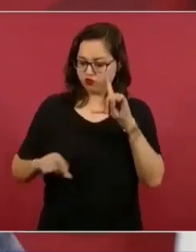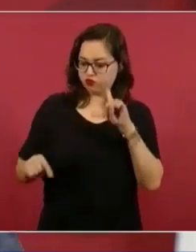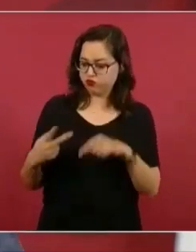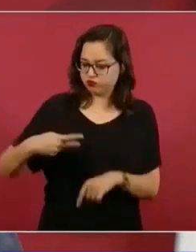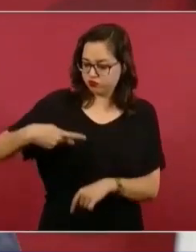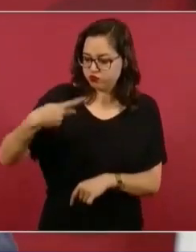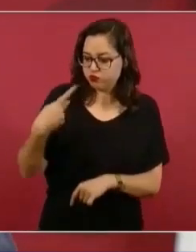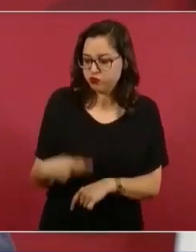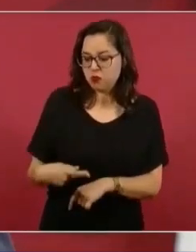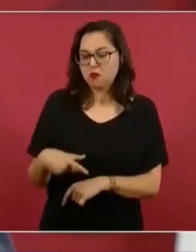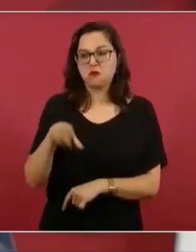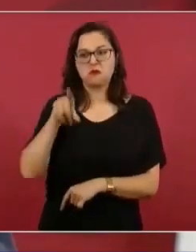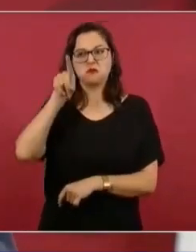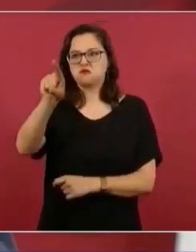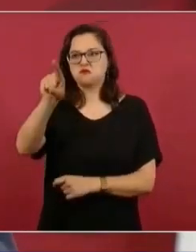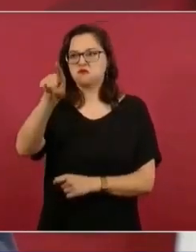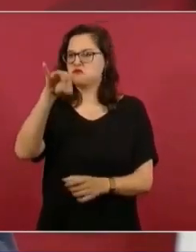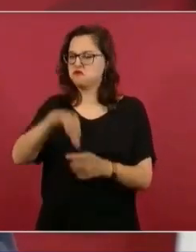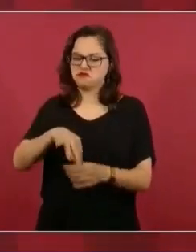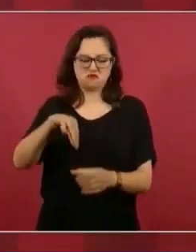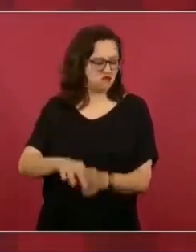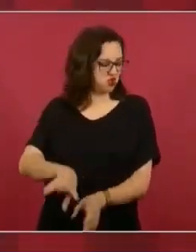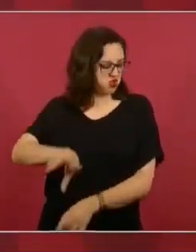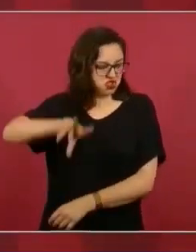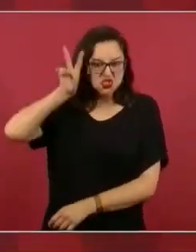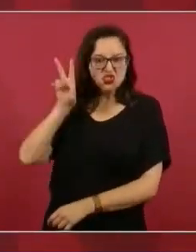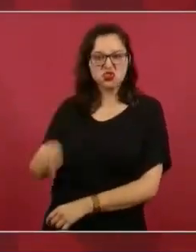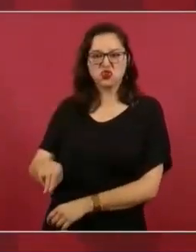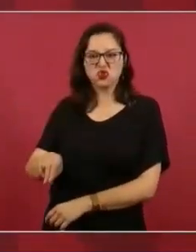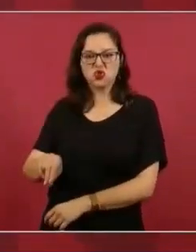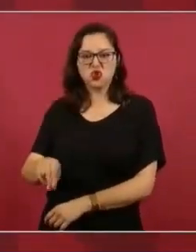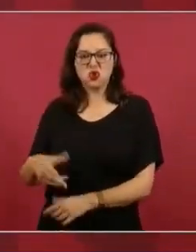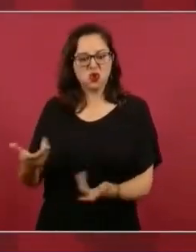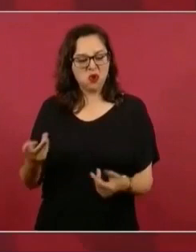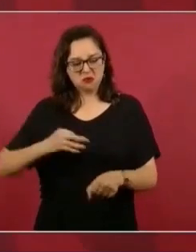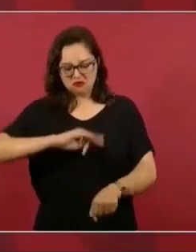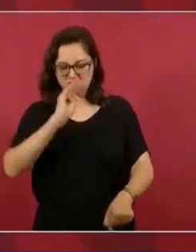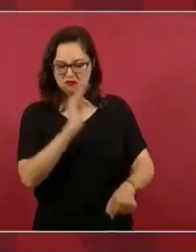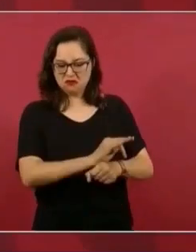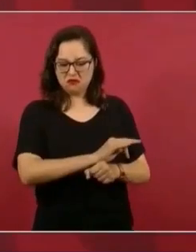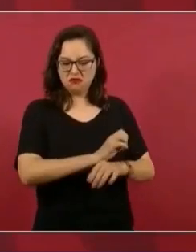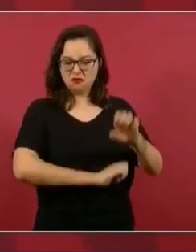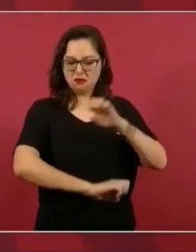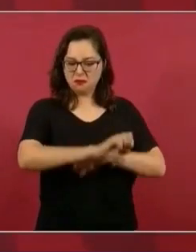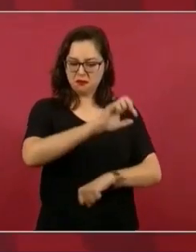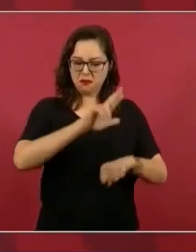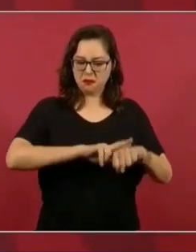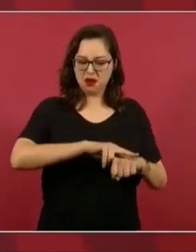Votaron a favor de las empresas extranjeras y de los gobiernos extranjeros